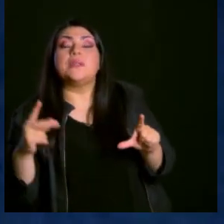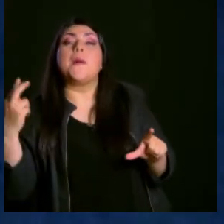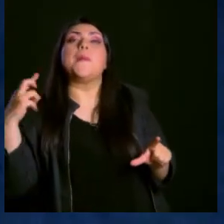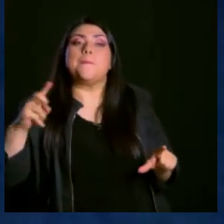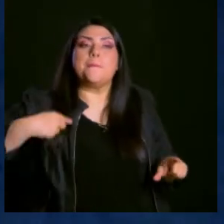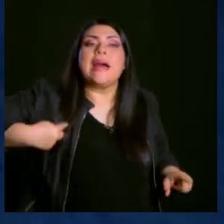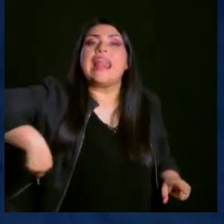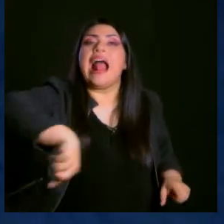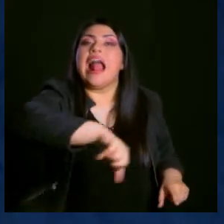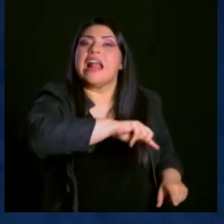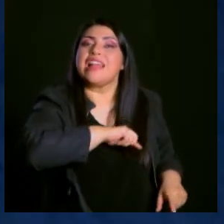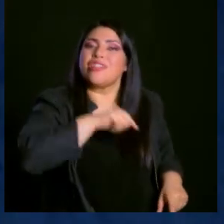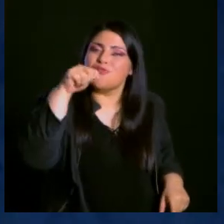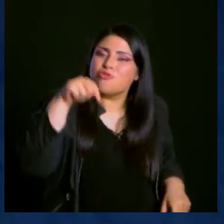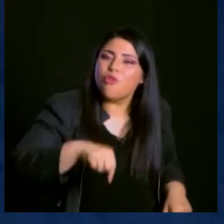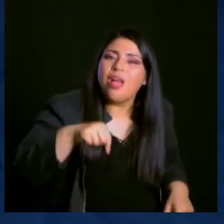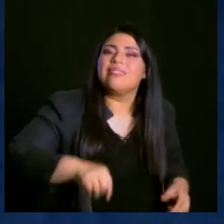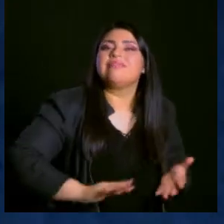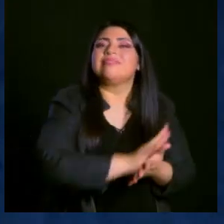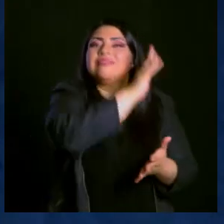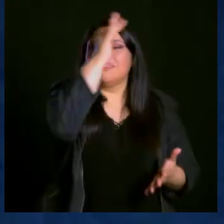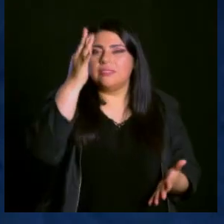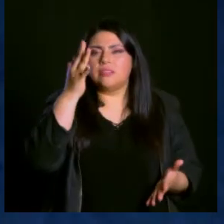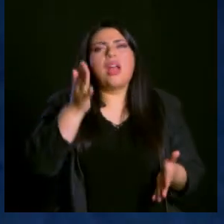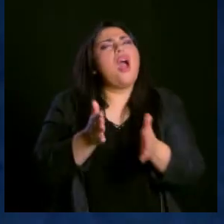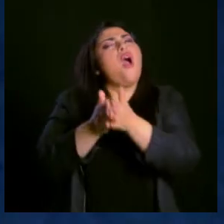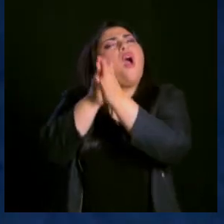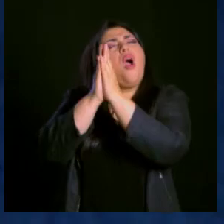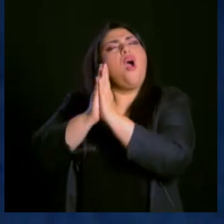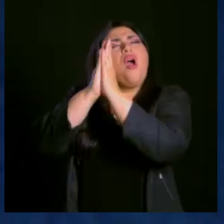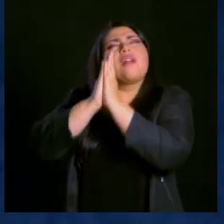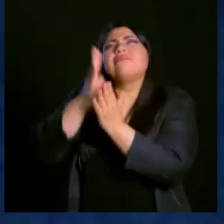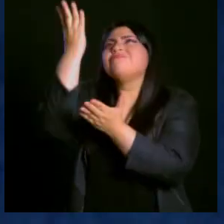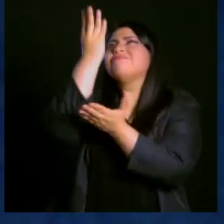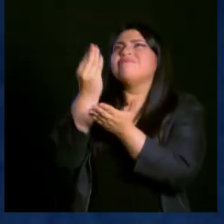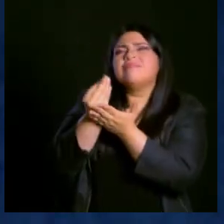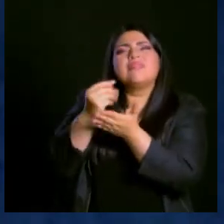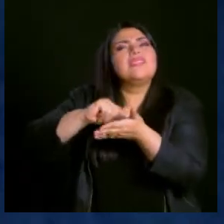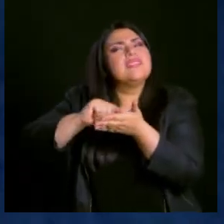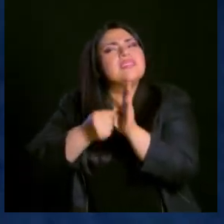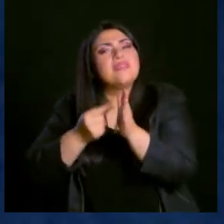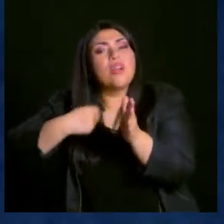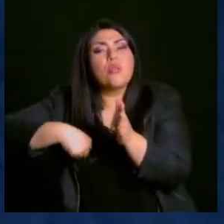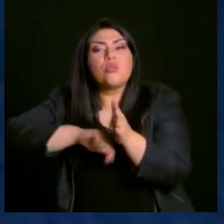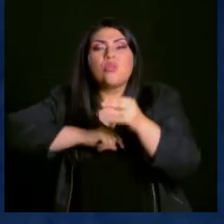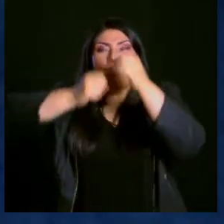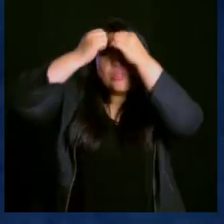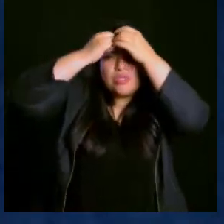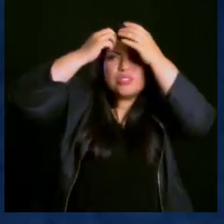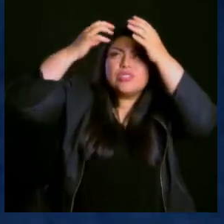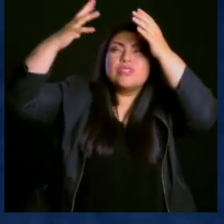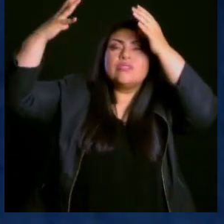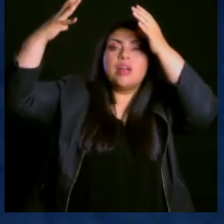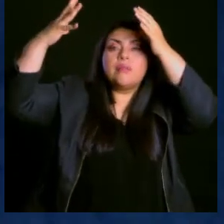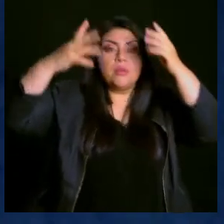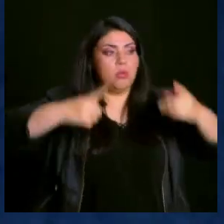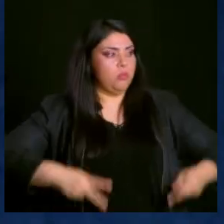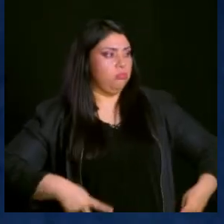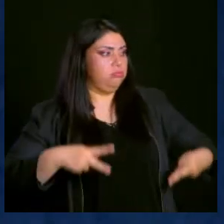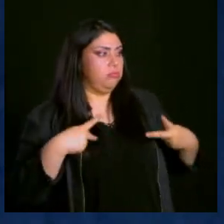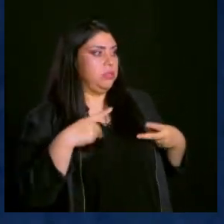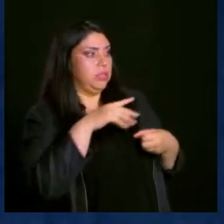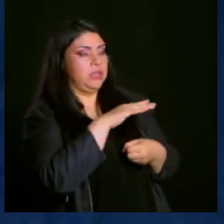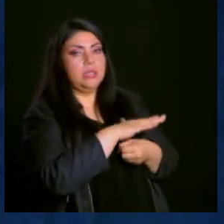para nuestra Gloria orar en el espíritu es hablar la sabiduría que está en misterio para nuestra vida